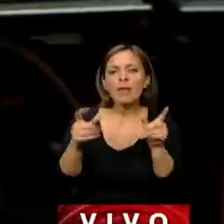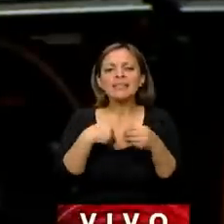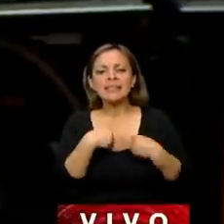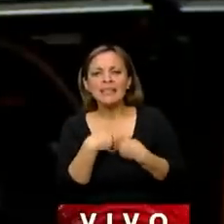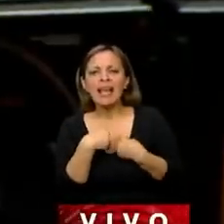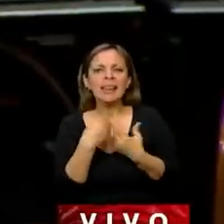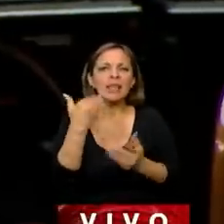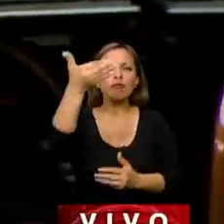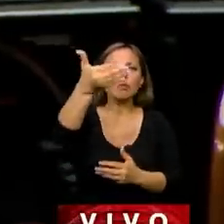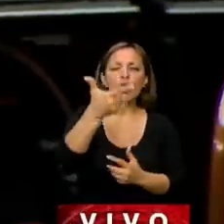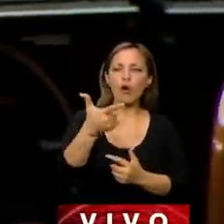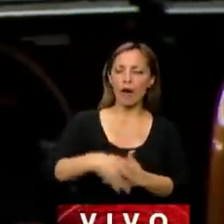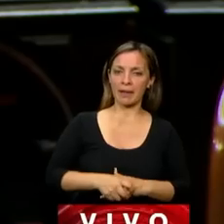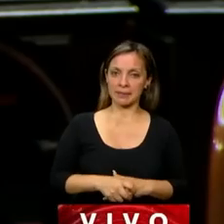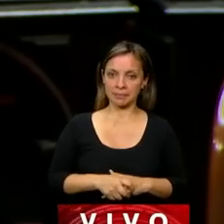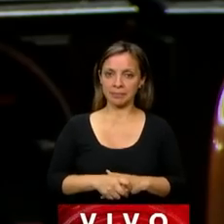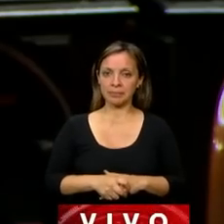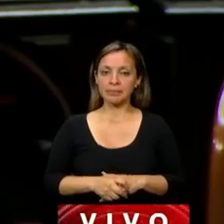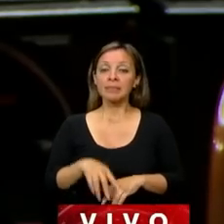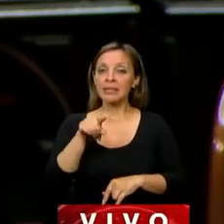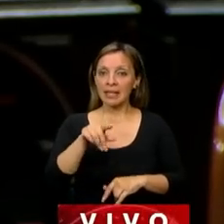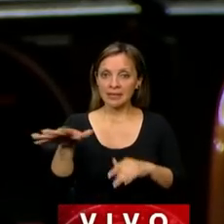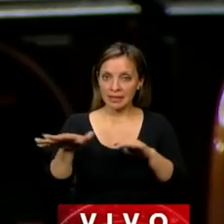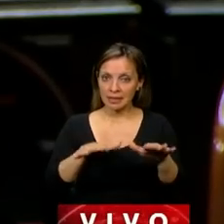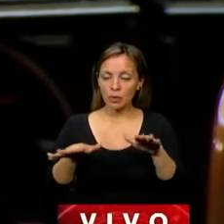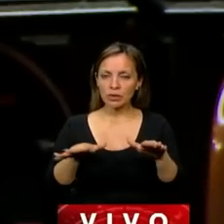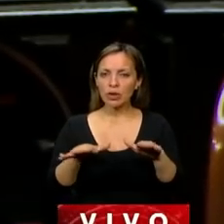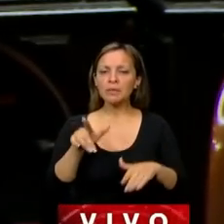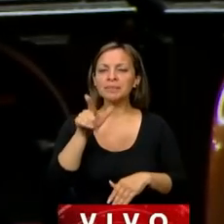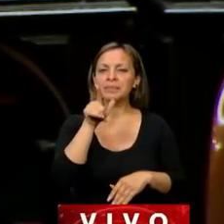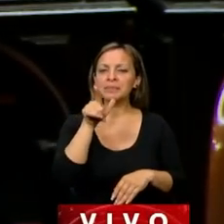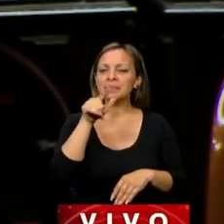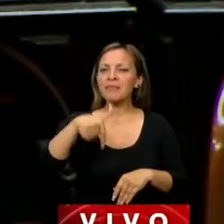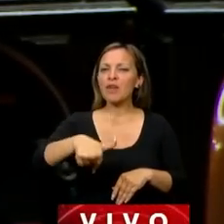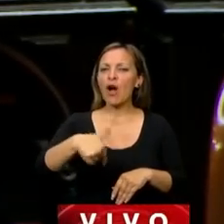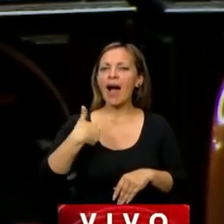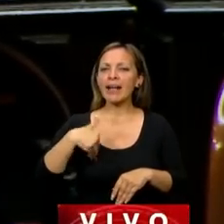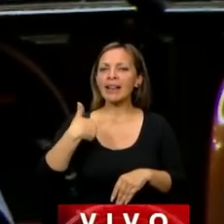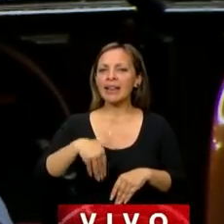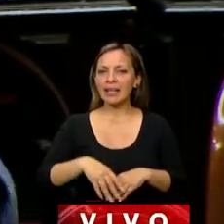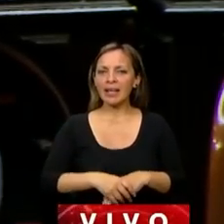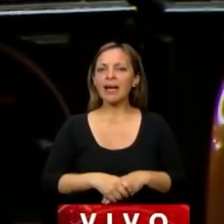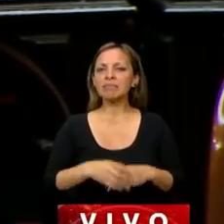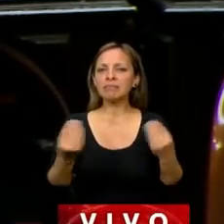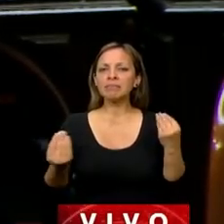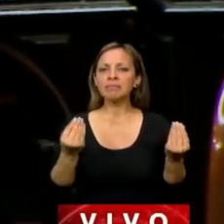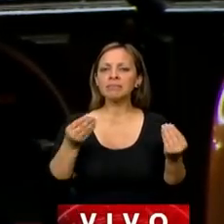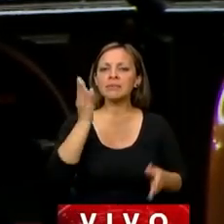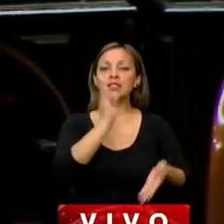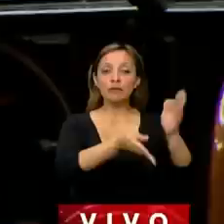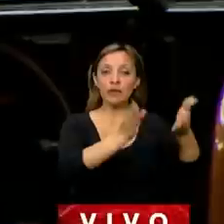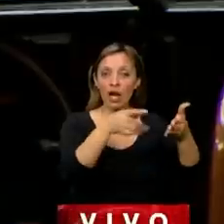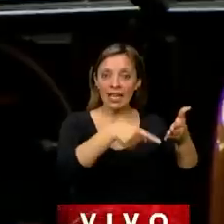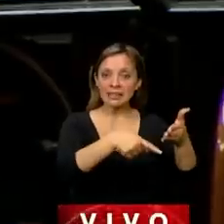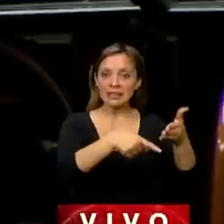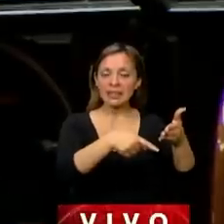falta futuro. Y en esa situación, creo que lo que pasa hoy en la Argentina es que la violencia de 0 a